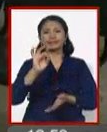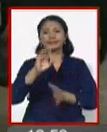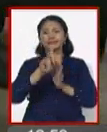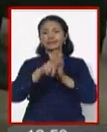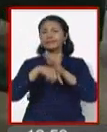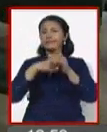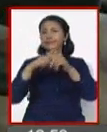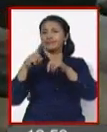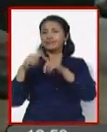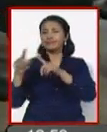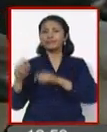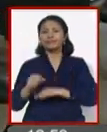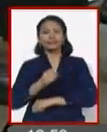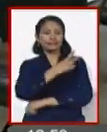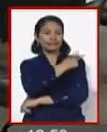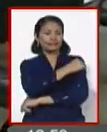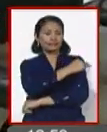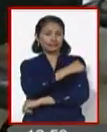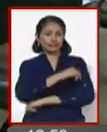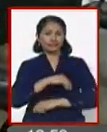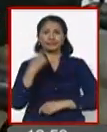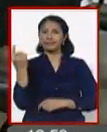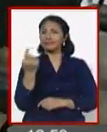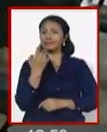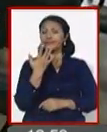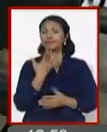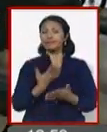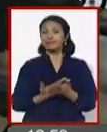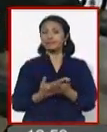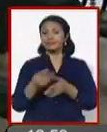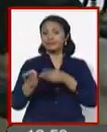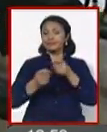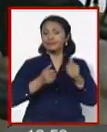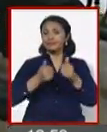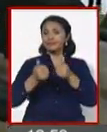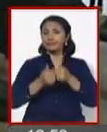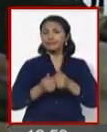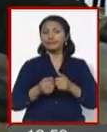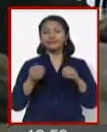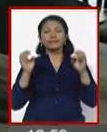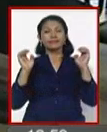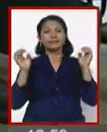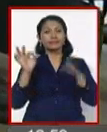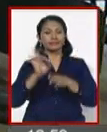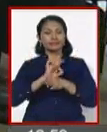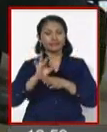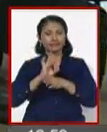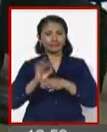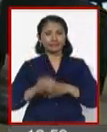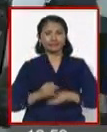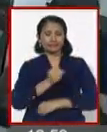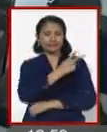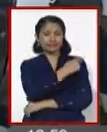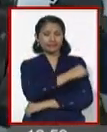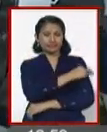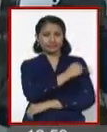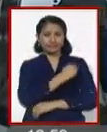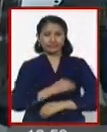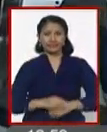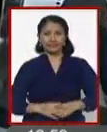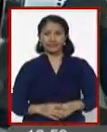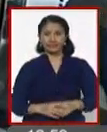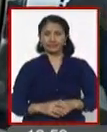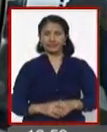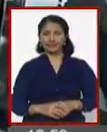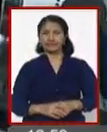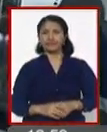horas. Los diferentes nosocomios se encuentran así. Solamente el plantel administrativo y el servicio de emergencia funcionan en los hospitales. Sí, de